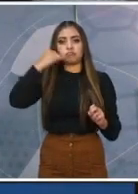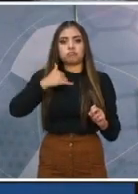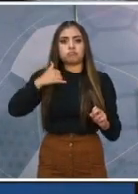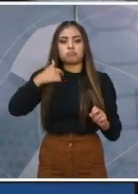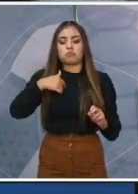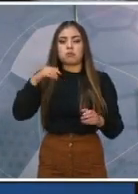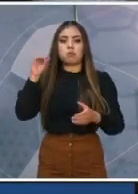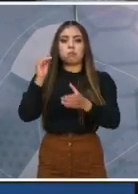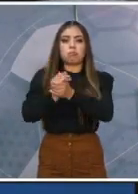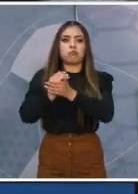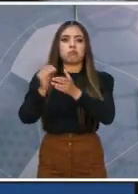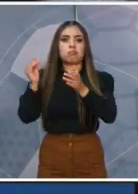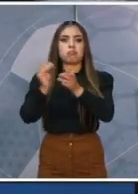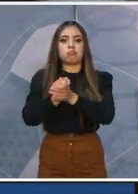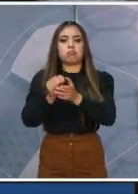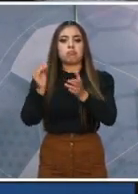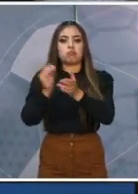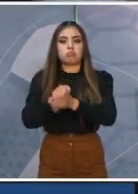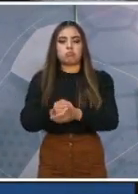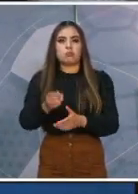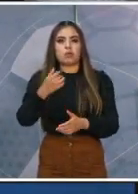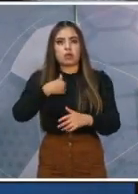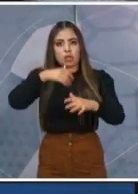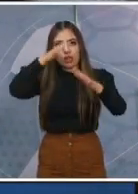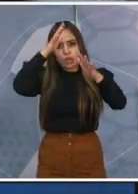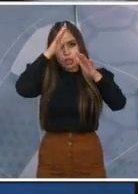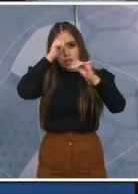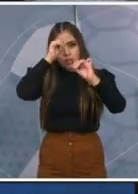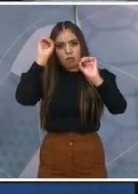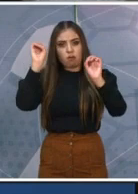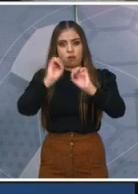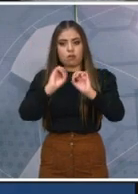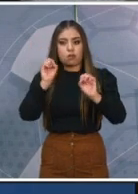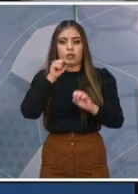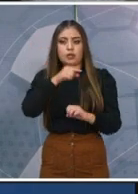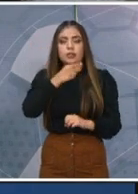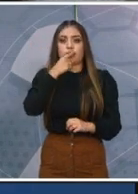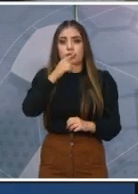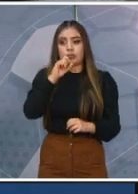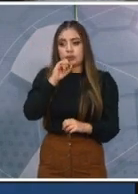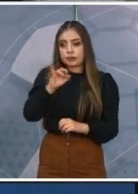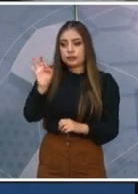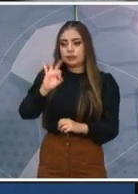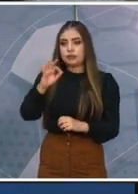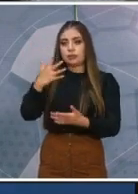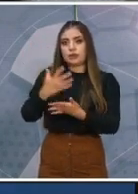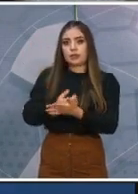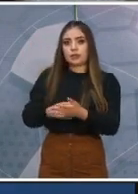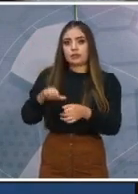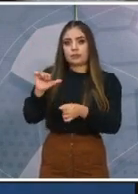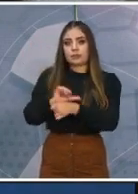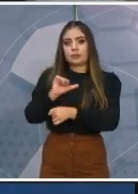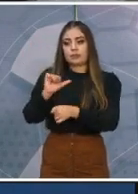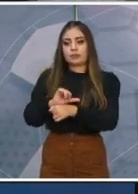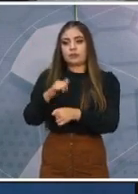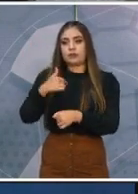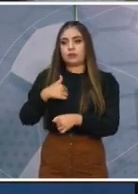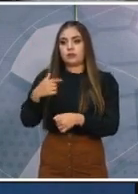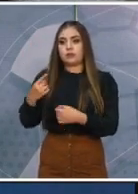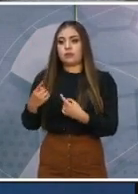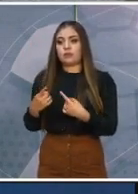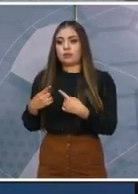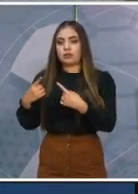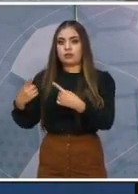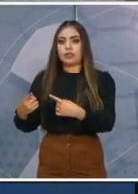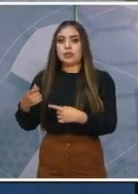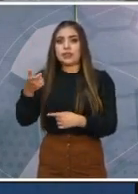Pues acuerdo no fue, porque ella dijo que si ganaban el coche, ella le iba a dar a mi hija una lanota.